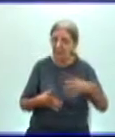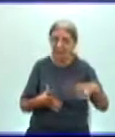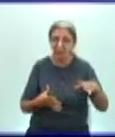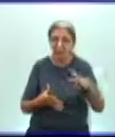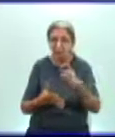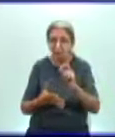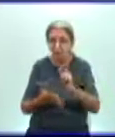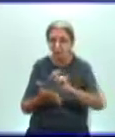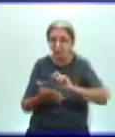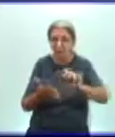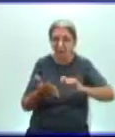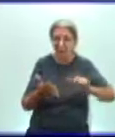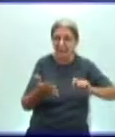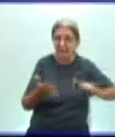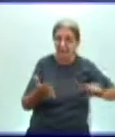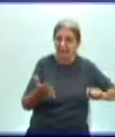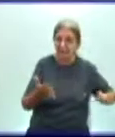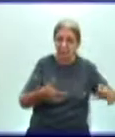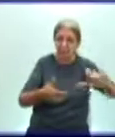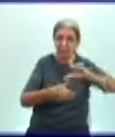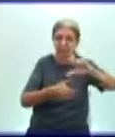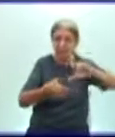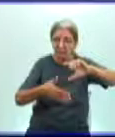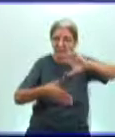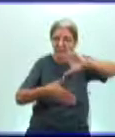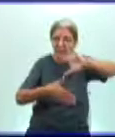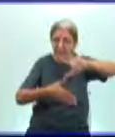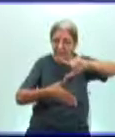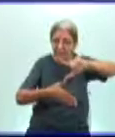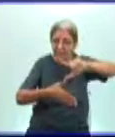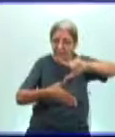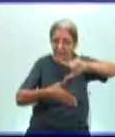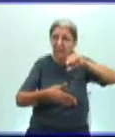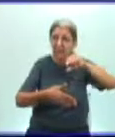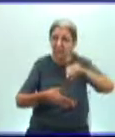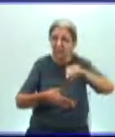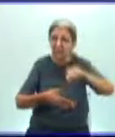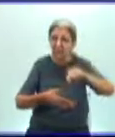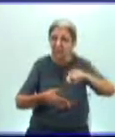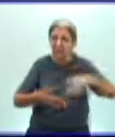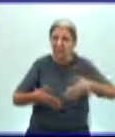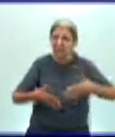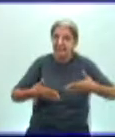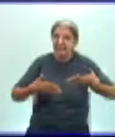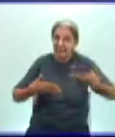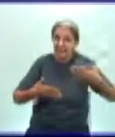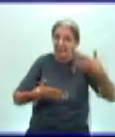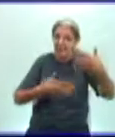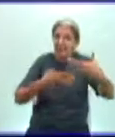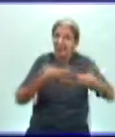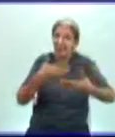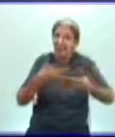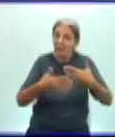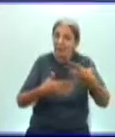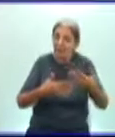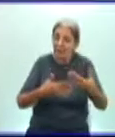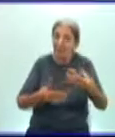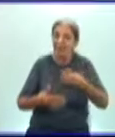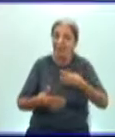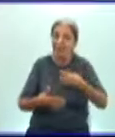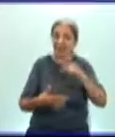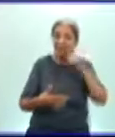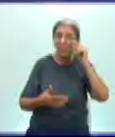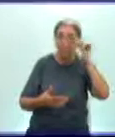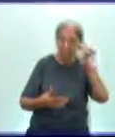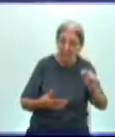literatura latinoamericana y caribeña, que refleja problemas que tiene el hombre y que hay que resolver.